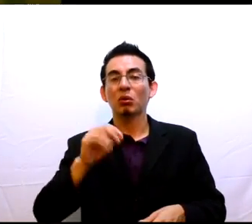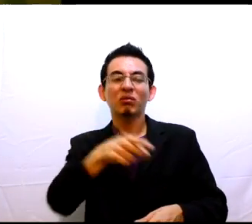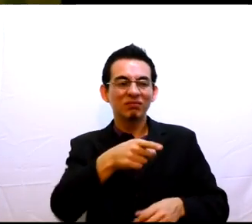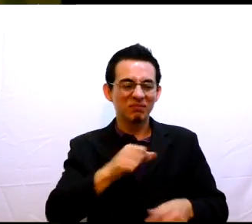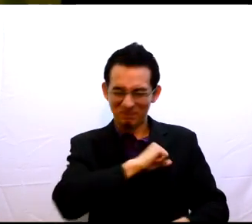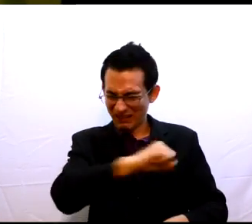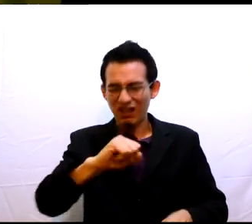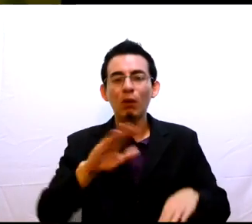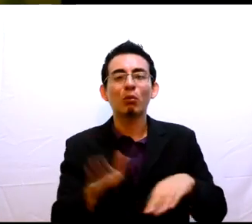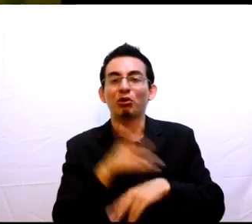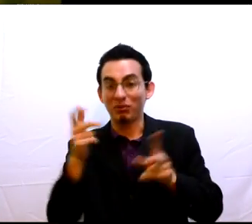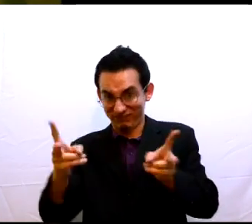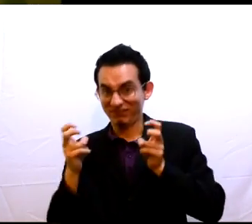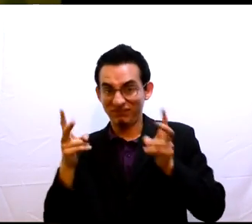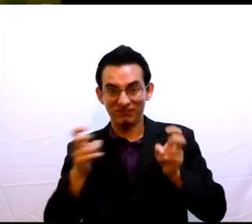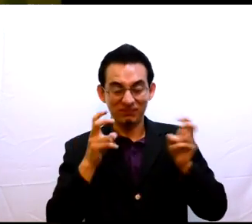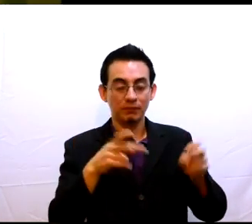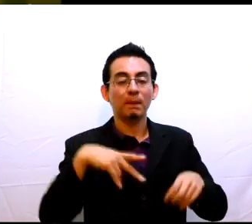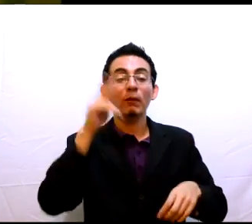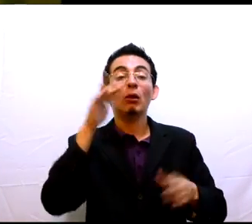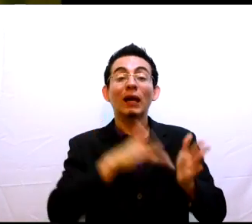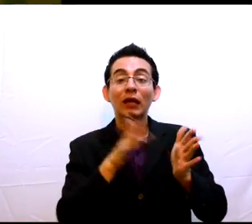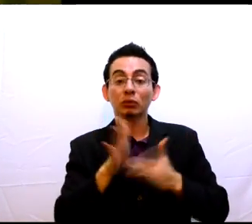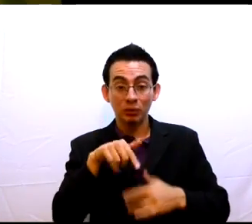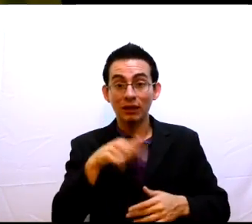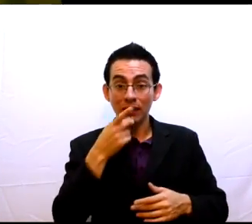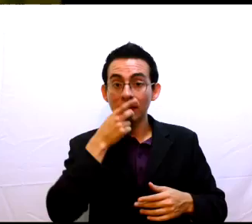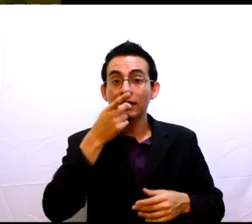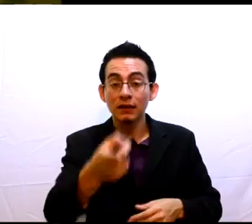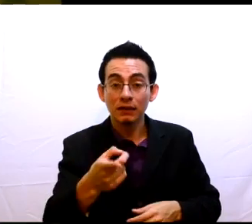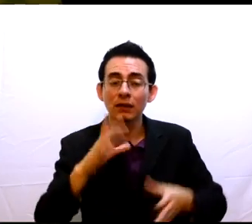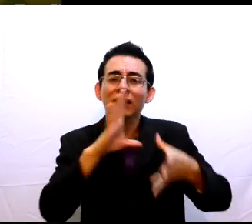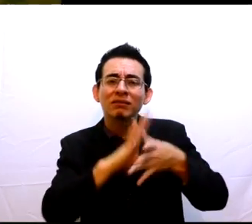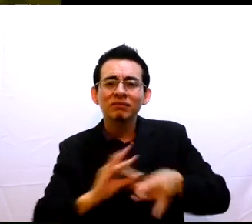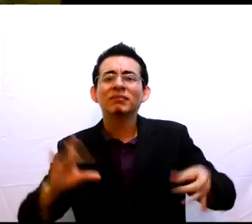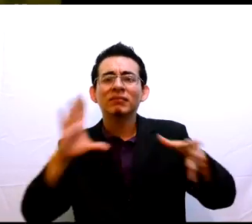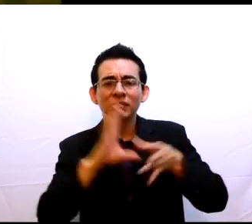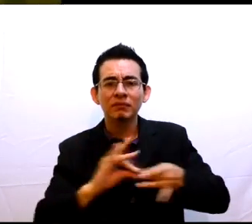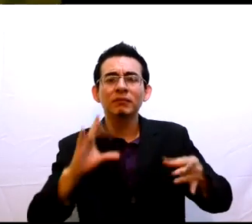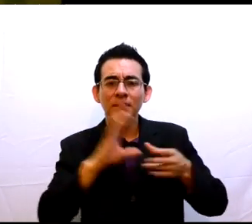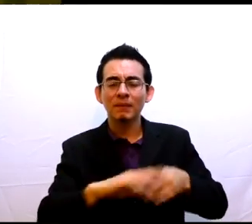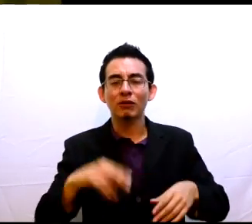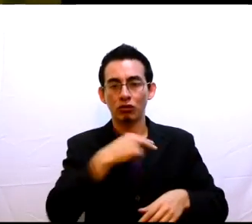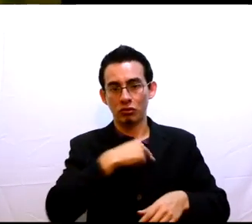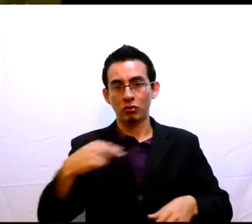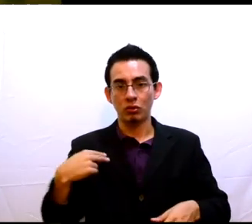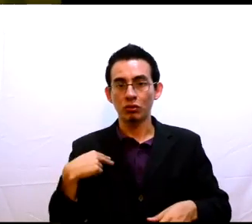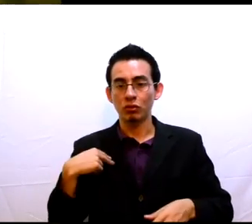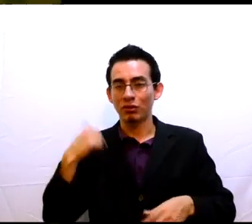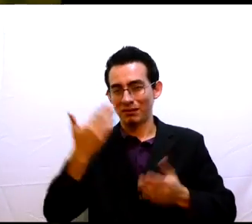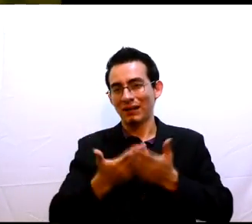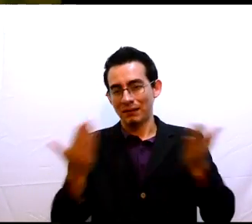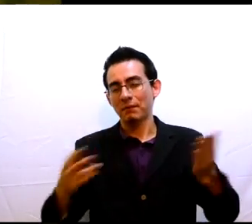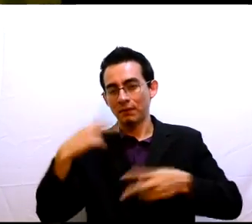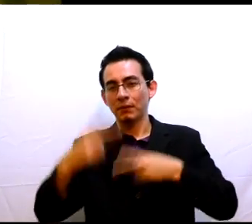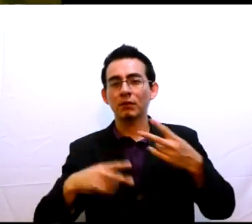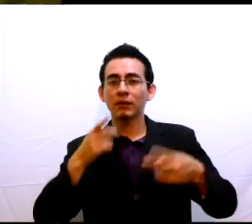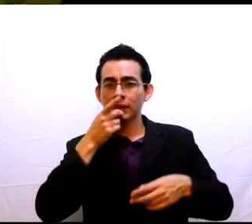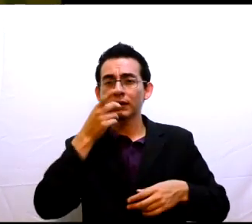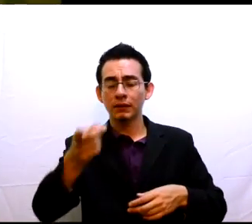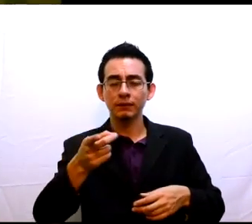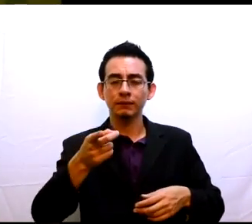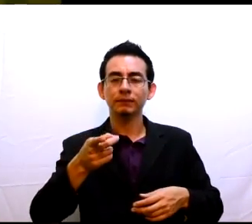pero lo que jesús resalta y quien lo que quiere que nosotros desarrollamos pongan atención